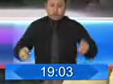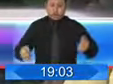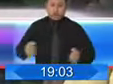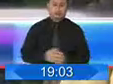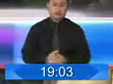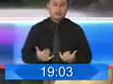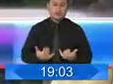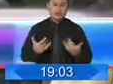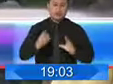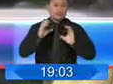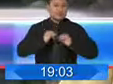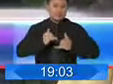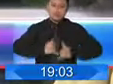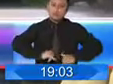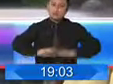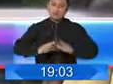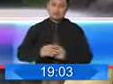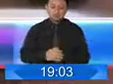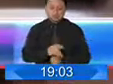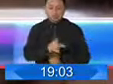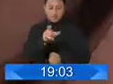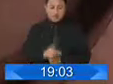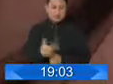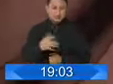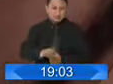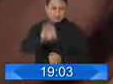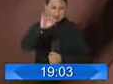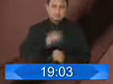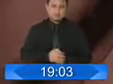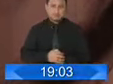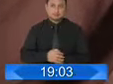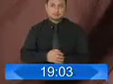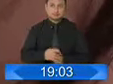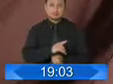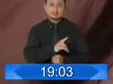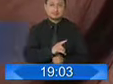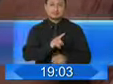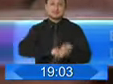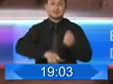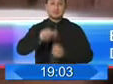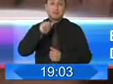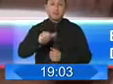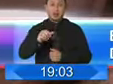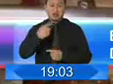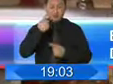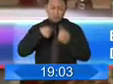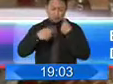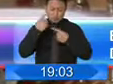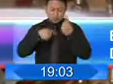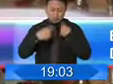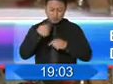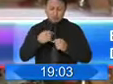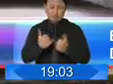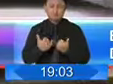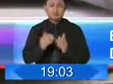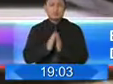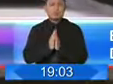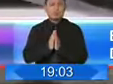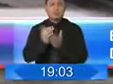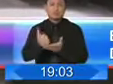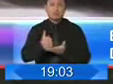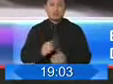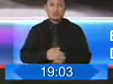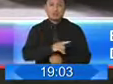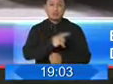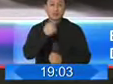sigue hasta encontrar a la víctima. En medio del intenso llanto, la hermana de los fallecidos pide ayuda, ya que su padre